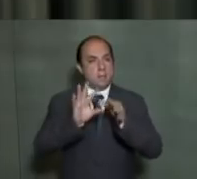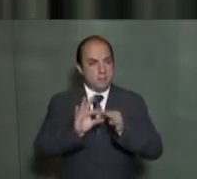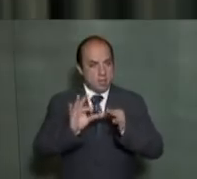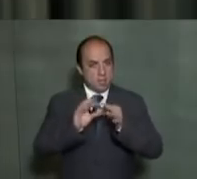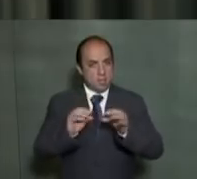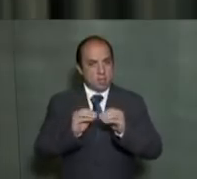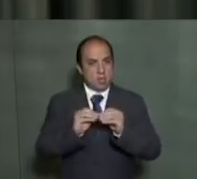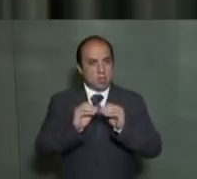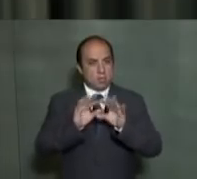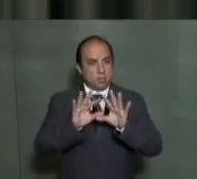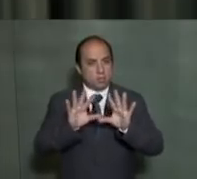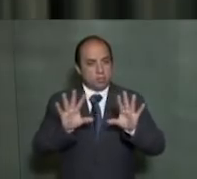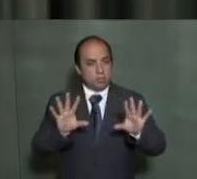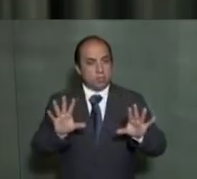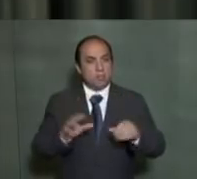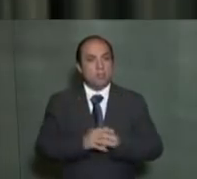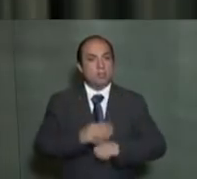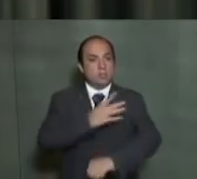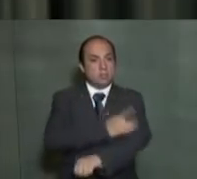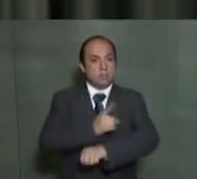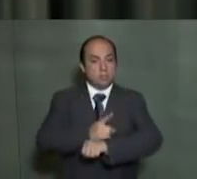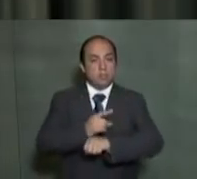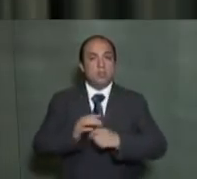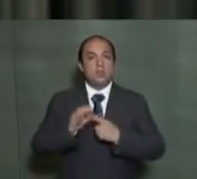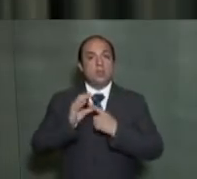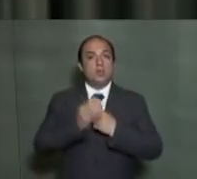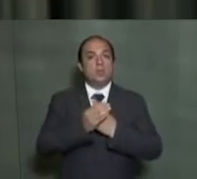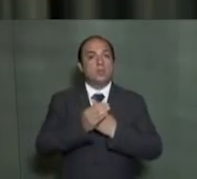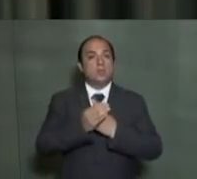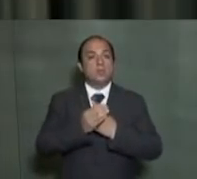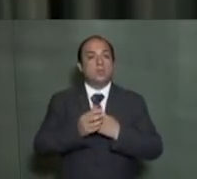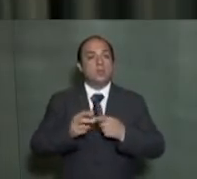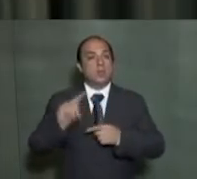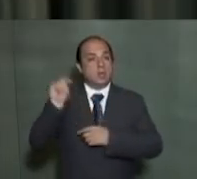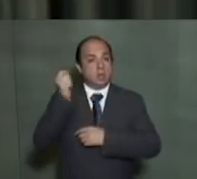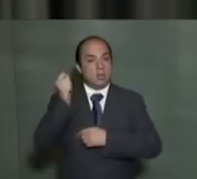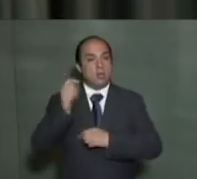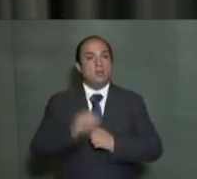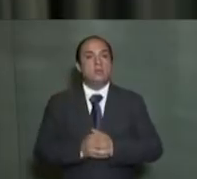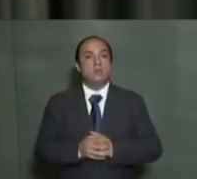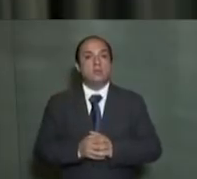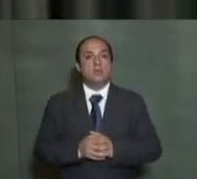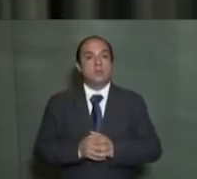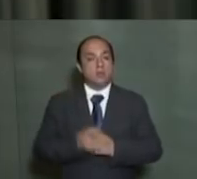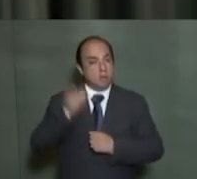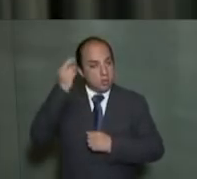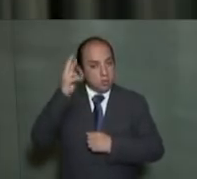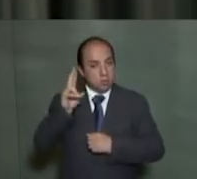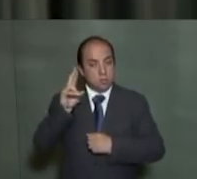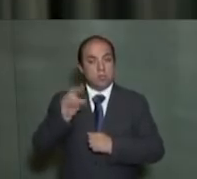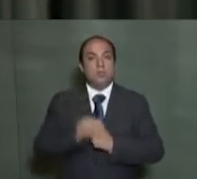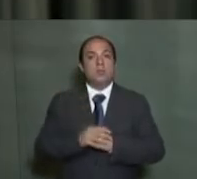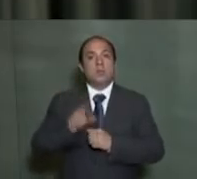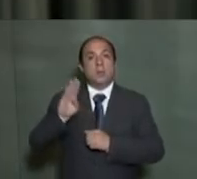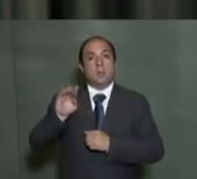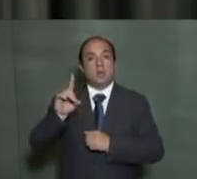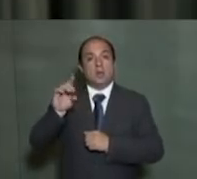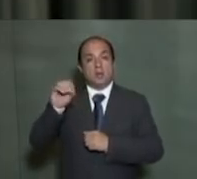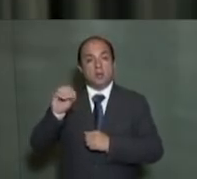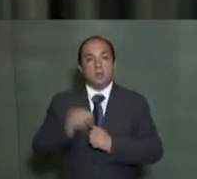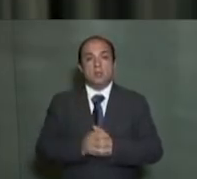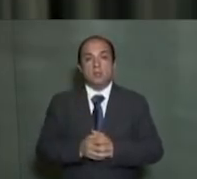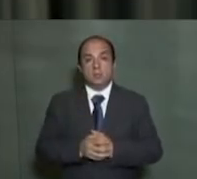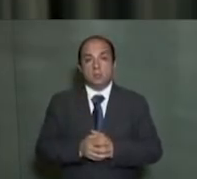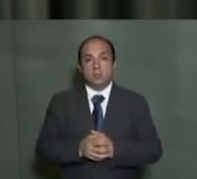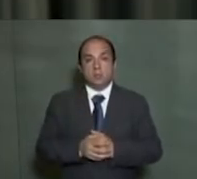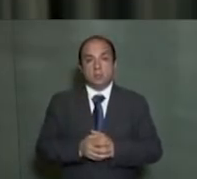detalle el coordinador del Comité Técnico de Seguridad Estructural, el doctor Bernardo Gómez y el